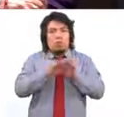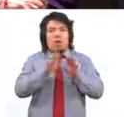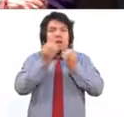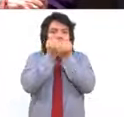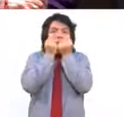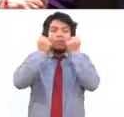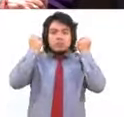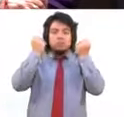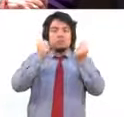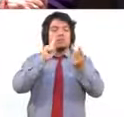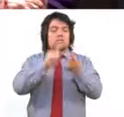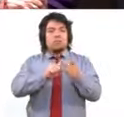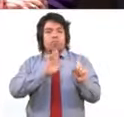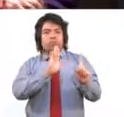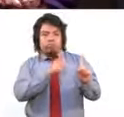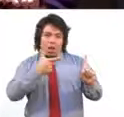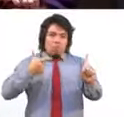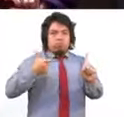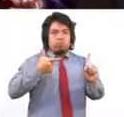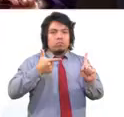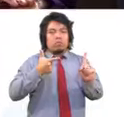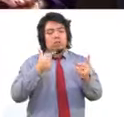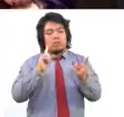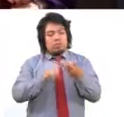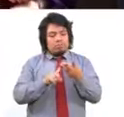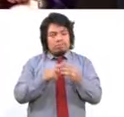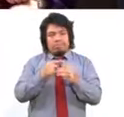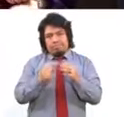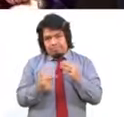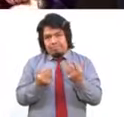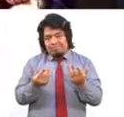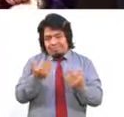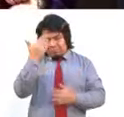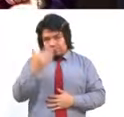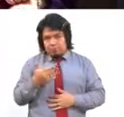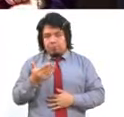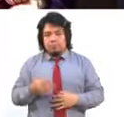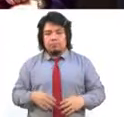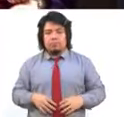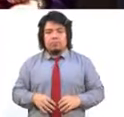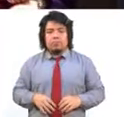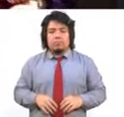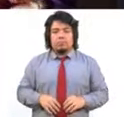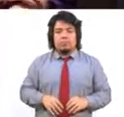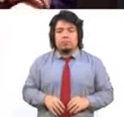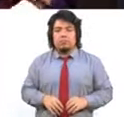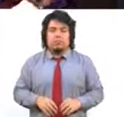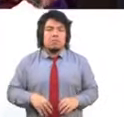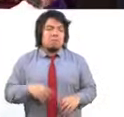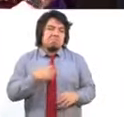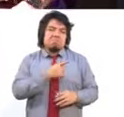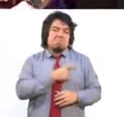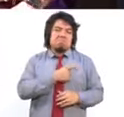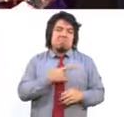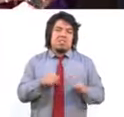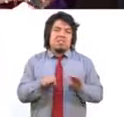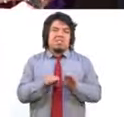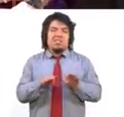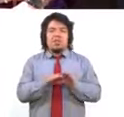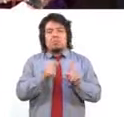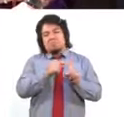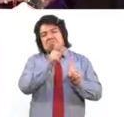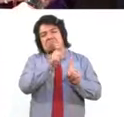la amenazó con un arma, pues son indicios. ¿Perdón? Sí, ese es parte de un tamizaje,